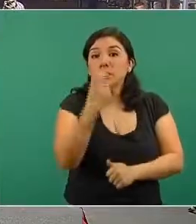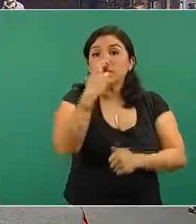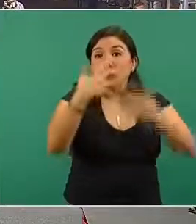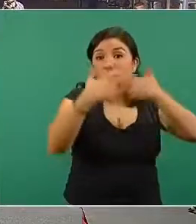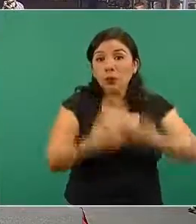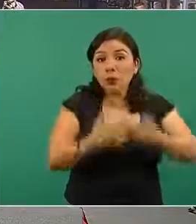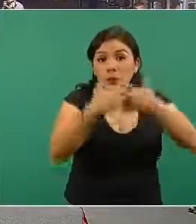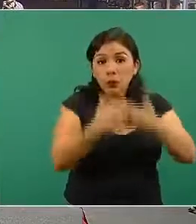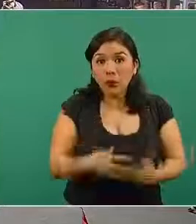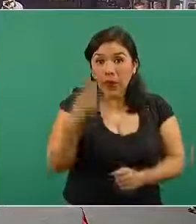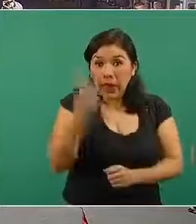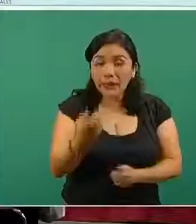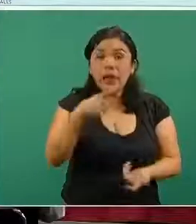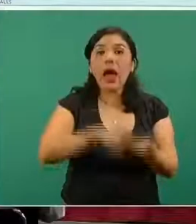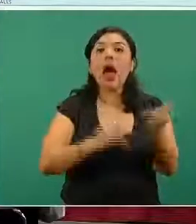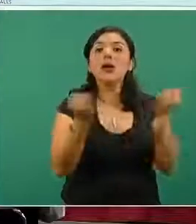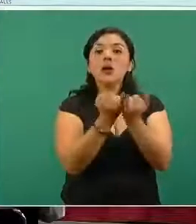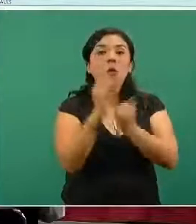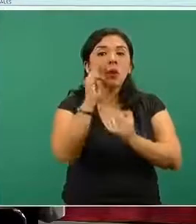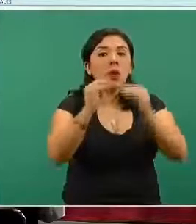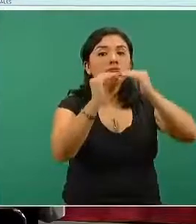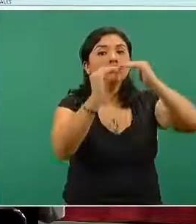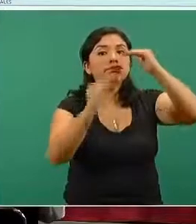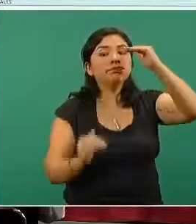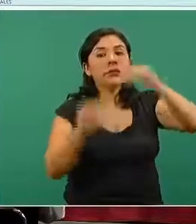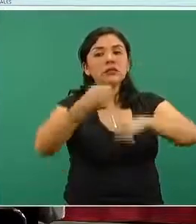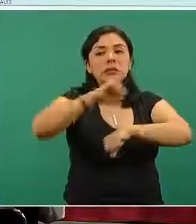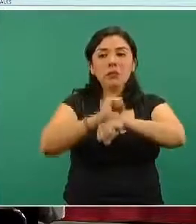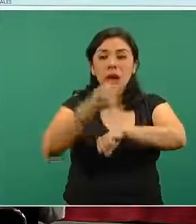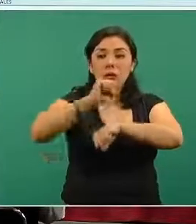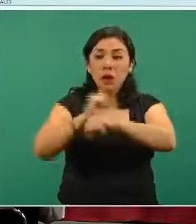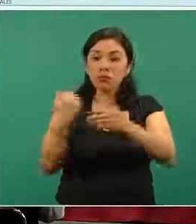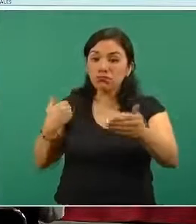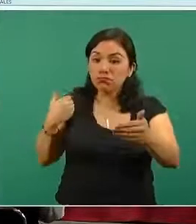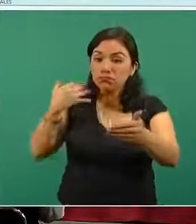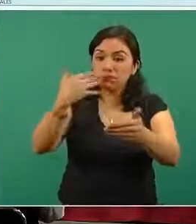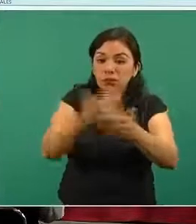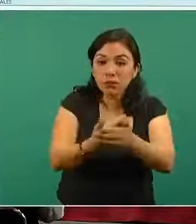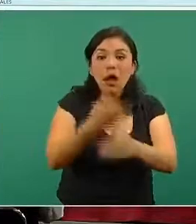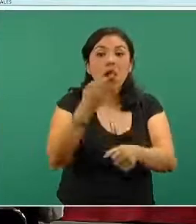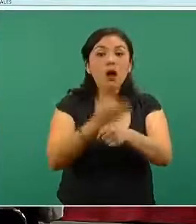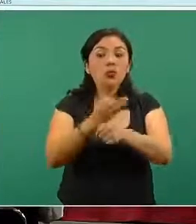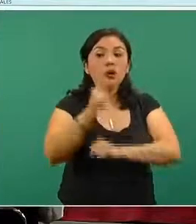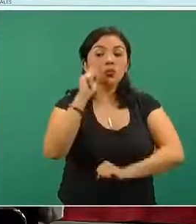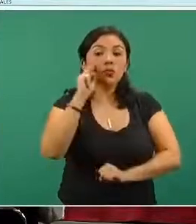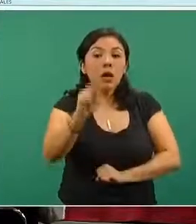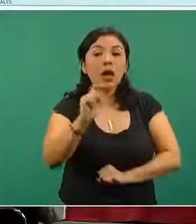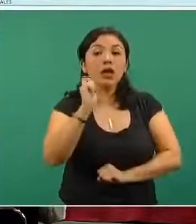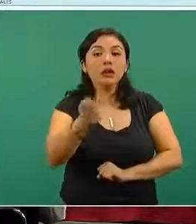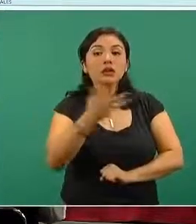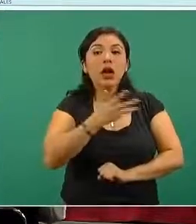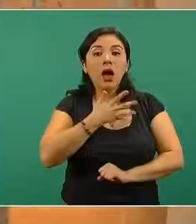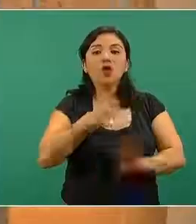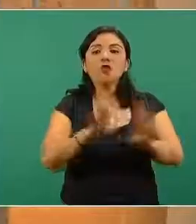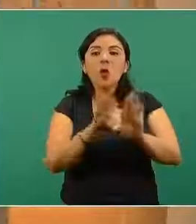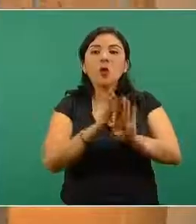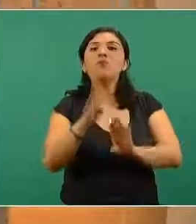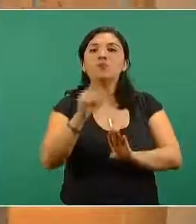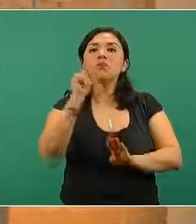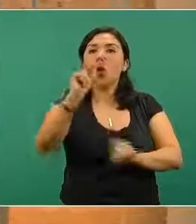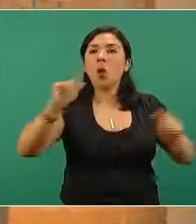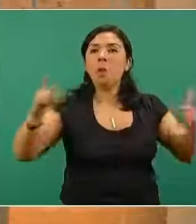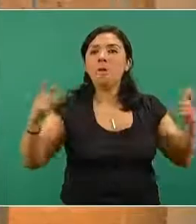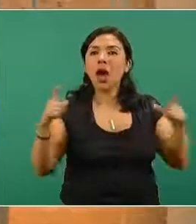mecánico, pues también presenta un claro descenso en las últimas semanas. Observemos cómo también tenemos una